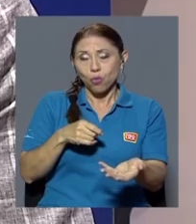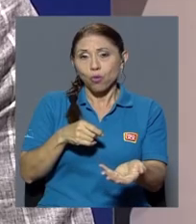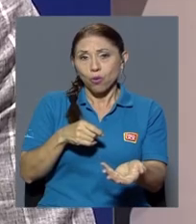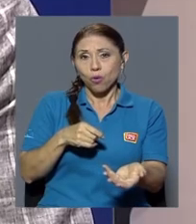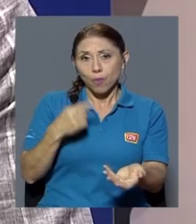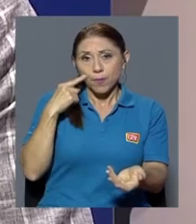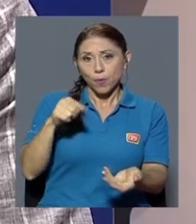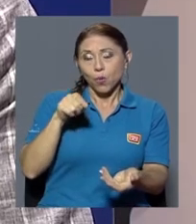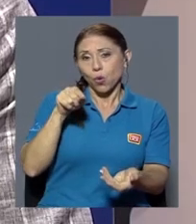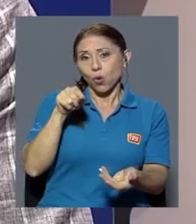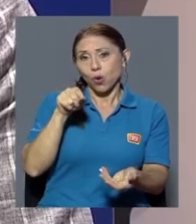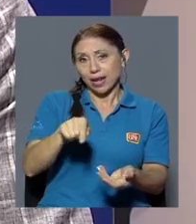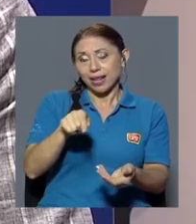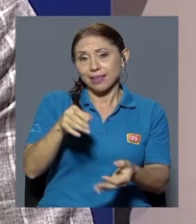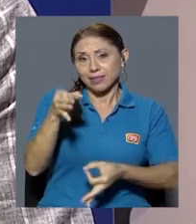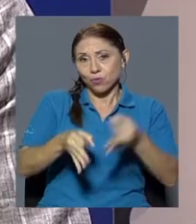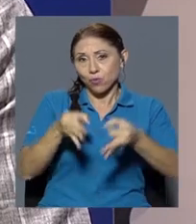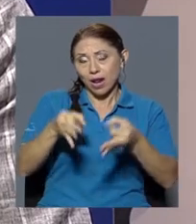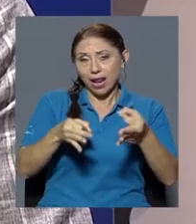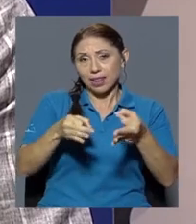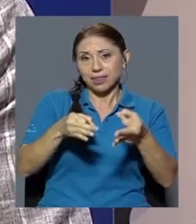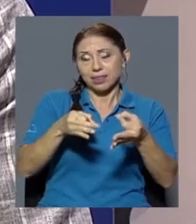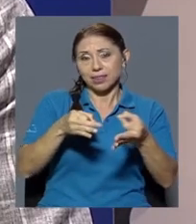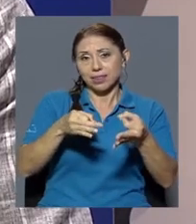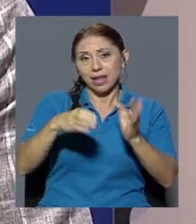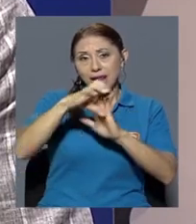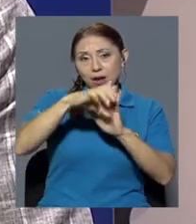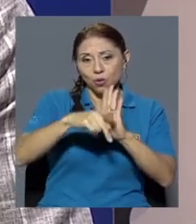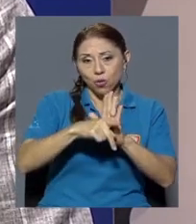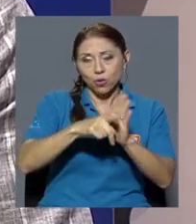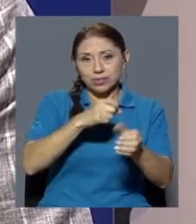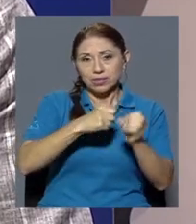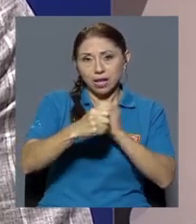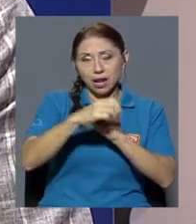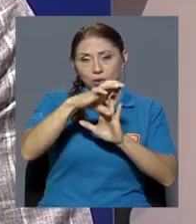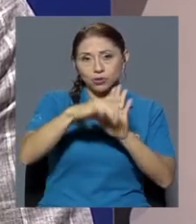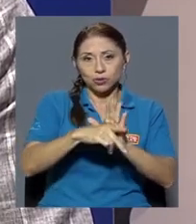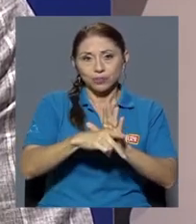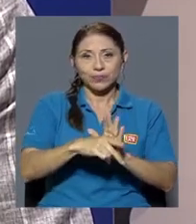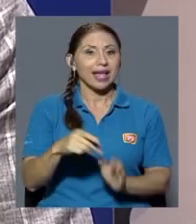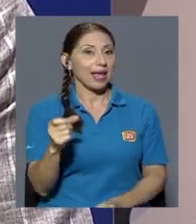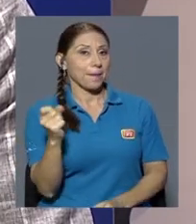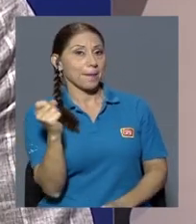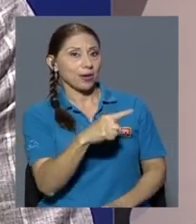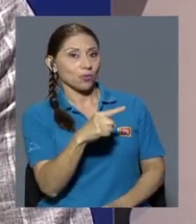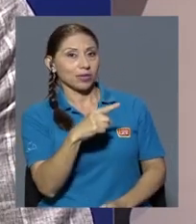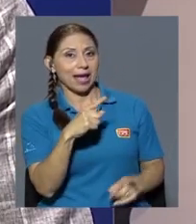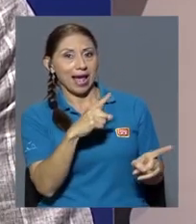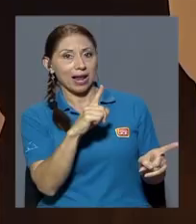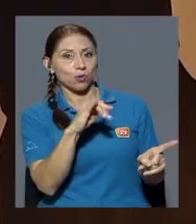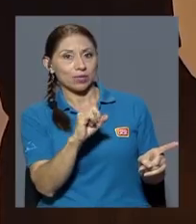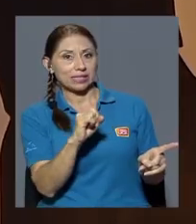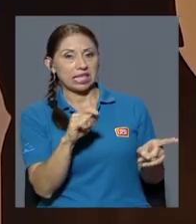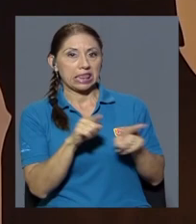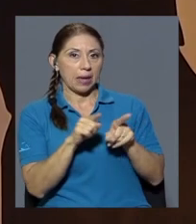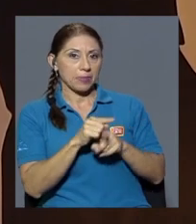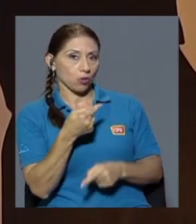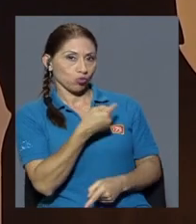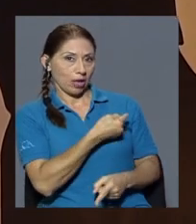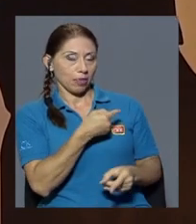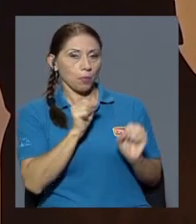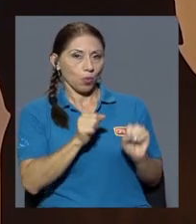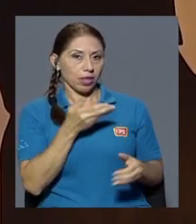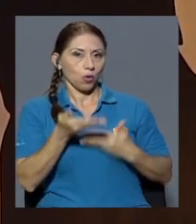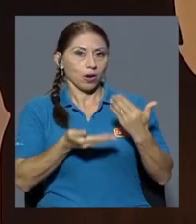por éste por él por el tribunal constitucional esta pregunta va para luis y yo creo que usted va a poder colaborar en la respuesta también